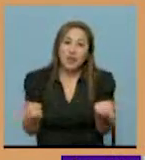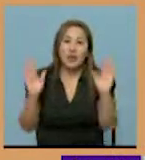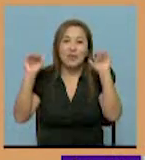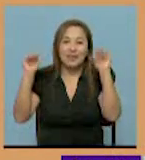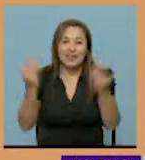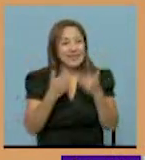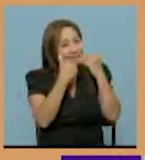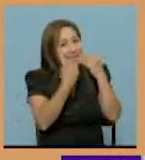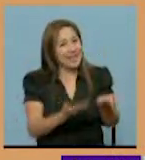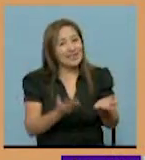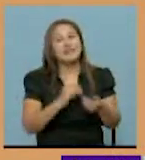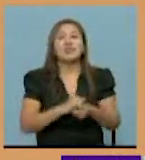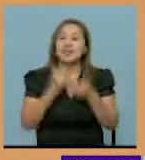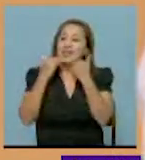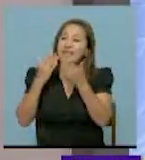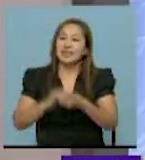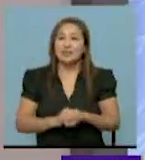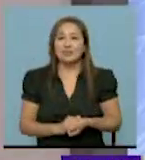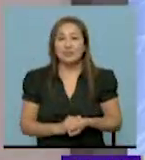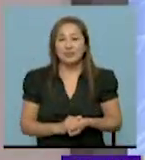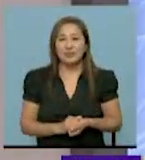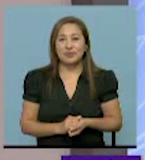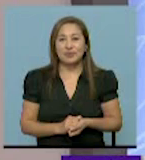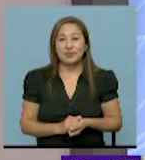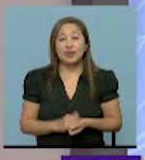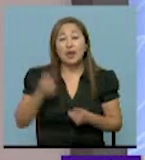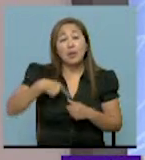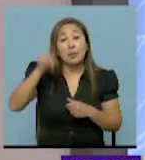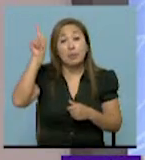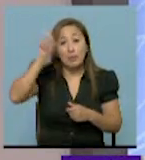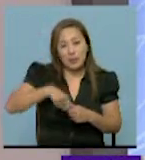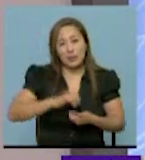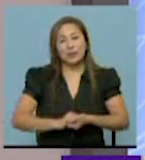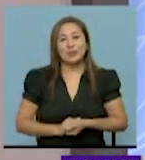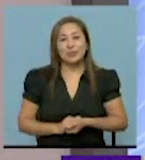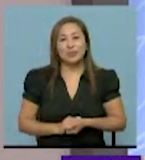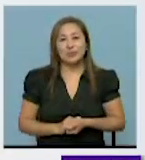saludarla. Muchas gracias por estar. Gracias, Jorge. Enseguida volvemos.